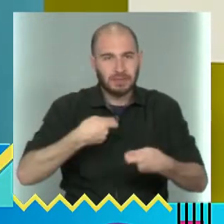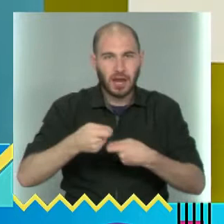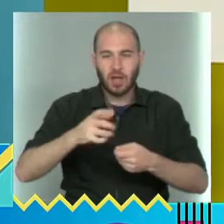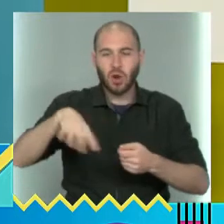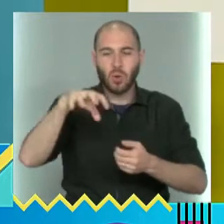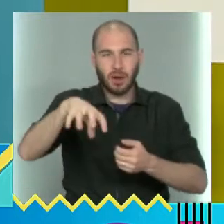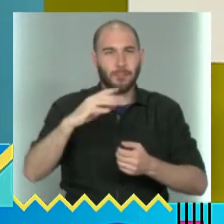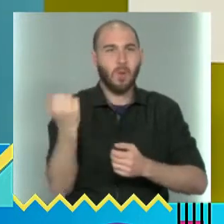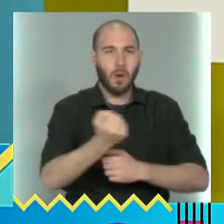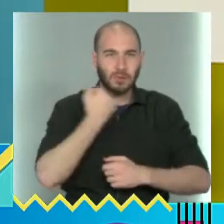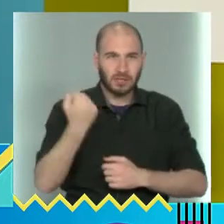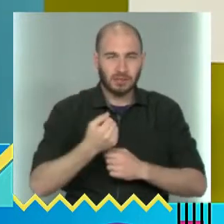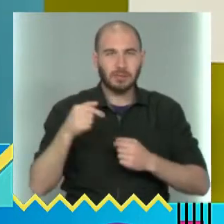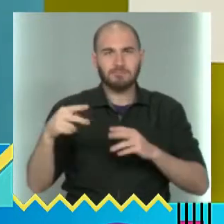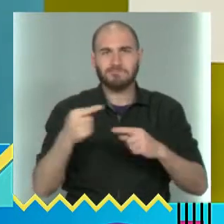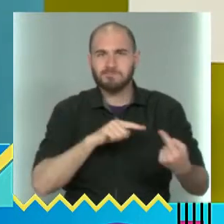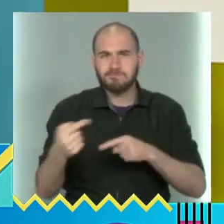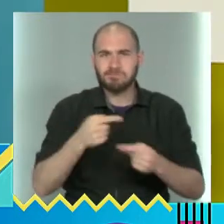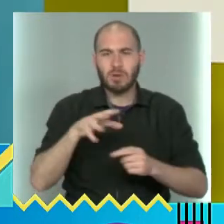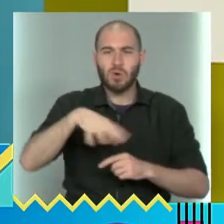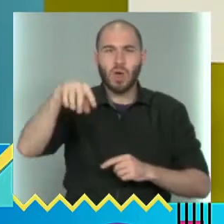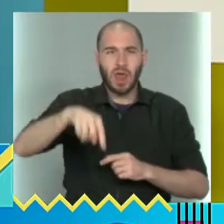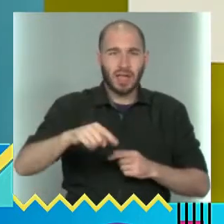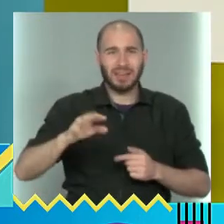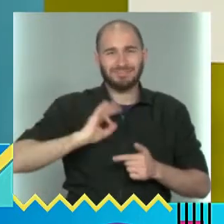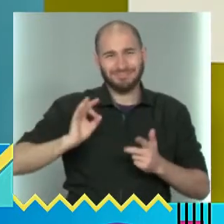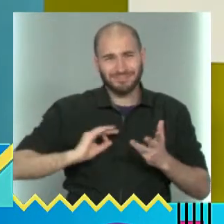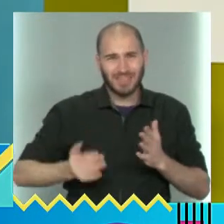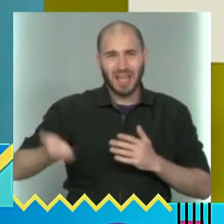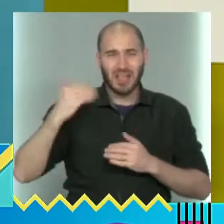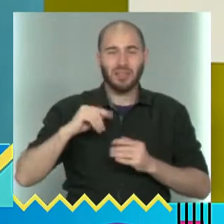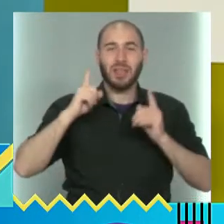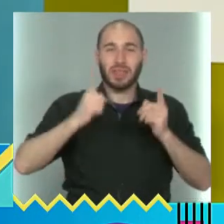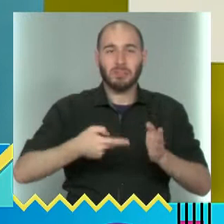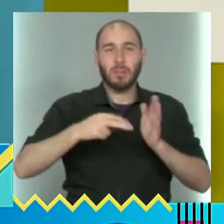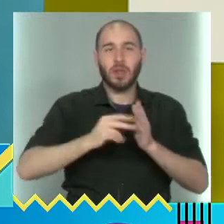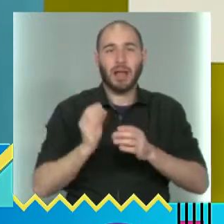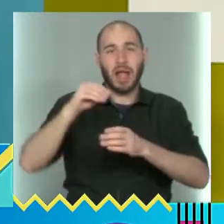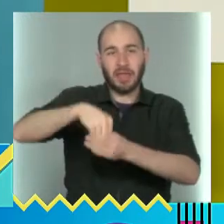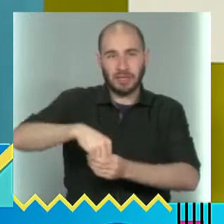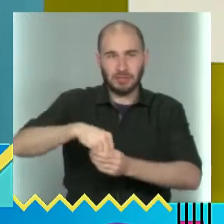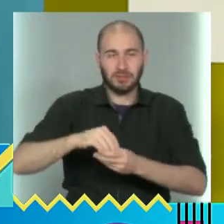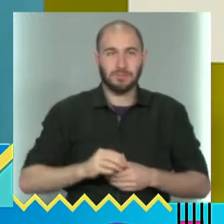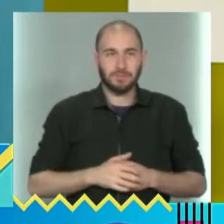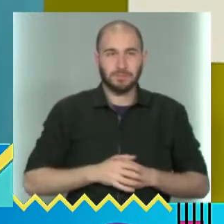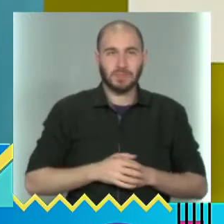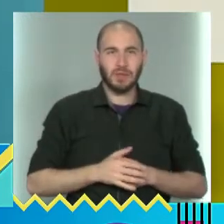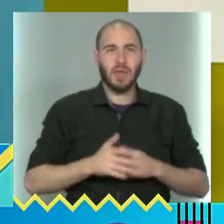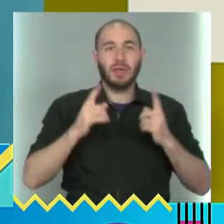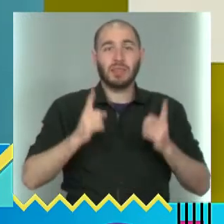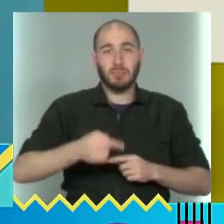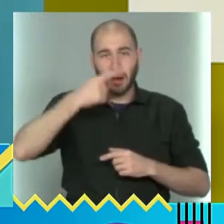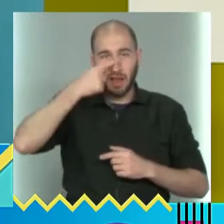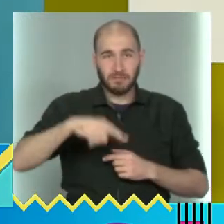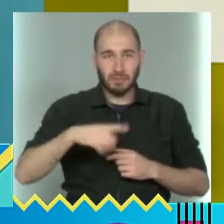lugar muy importante y se disputa ese lugar desde hace muchos años. Y también conflictos internos que también terminan